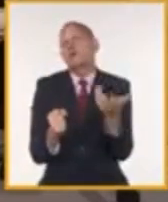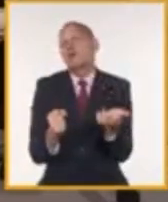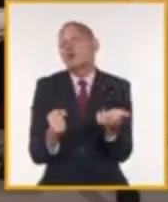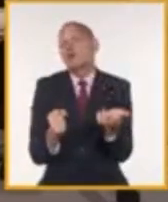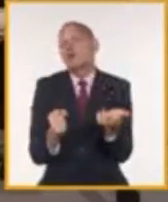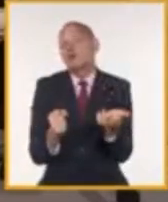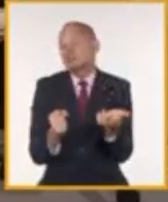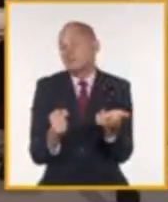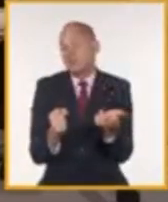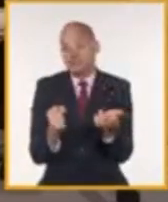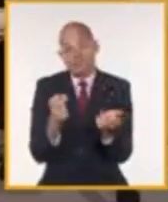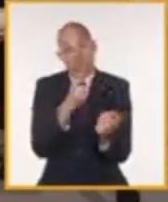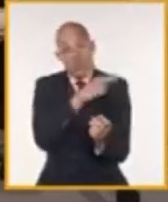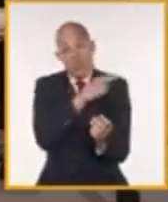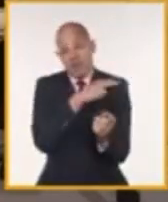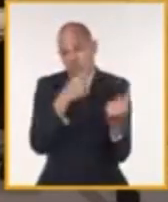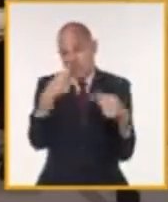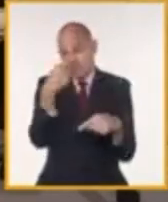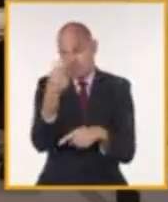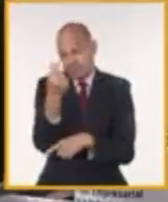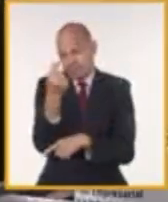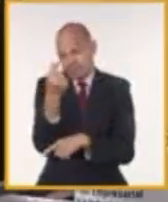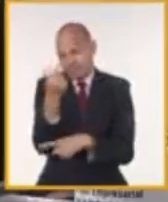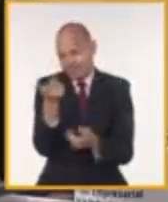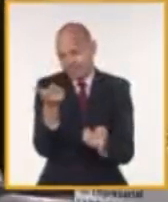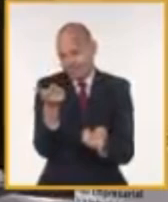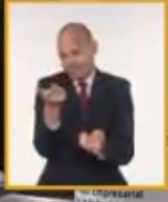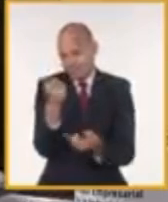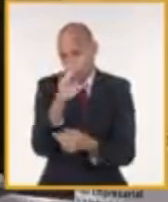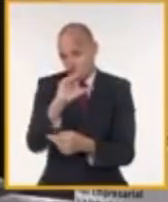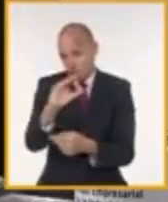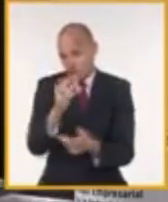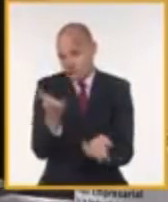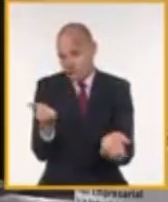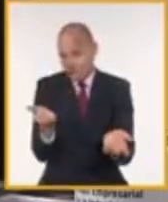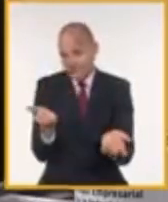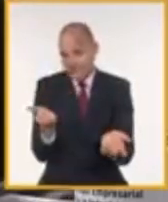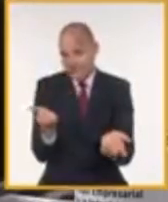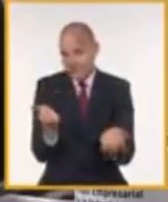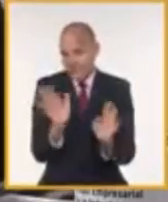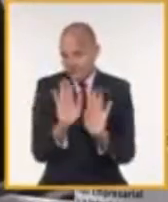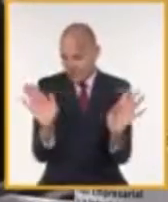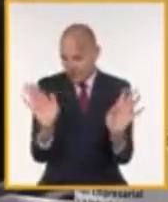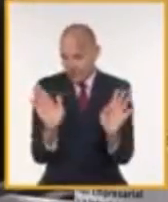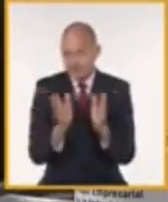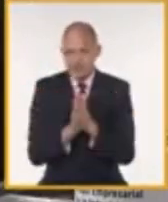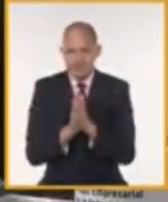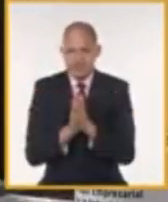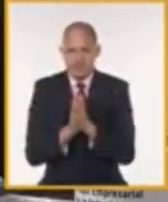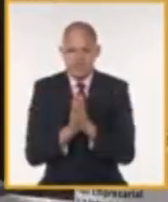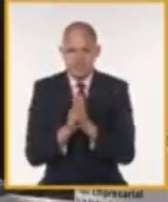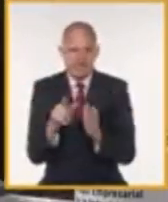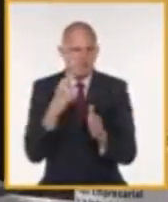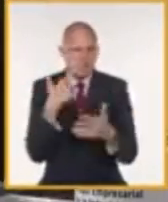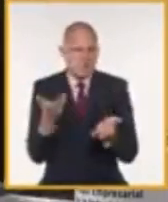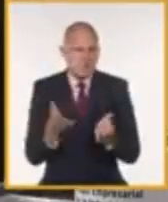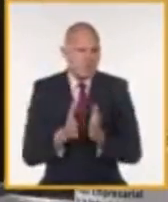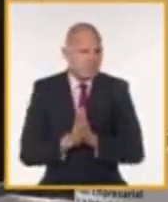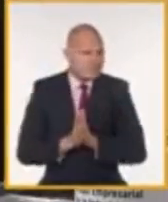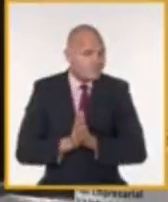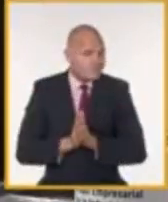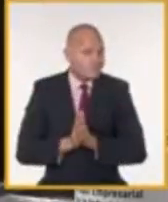capaces de dar. ¿Cómo anda eso? Bien. Todas las empresas, es importante hablar,